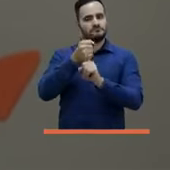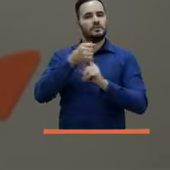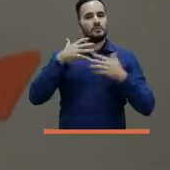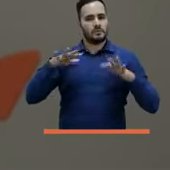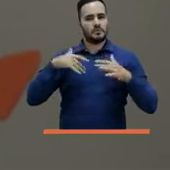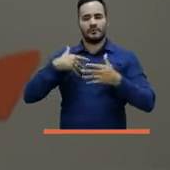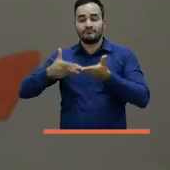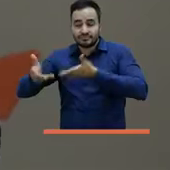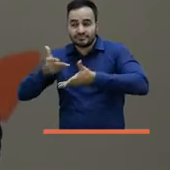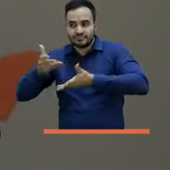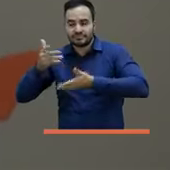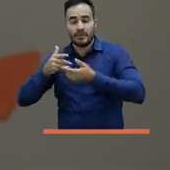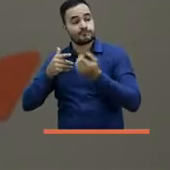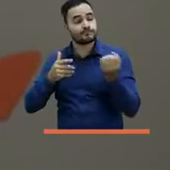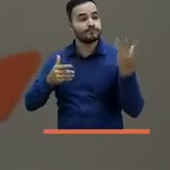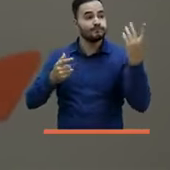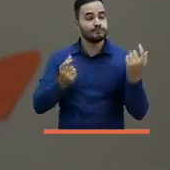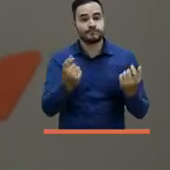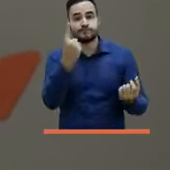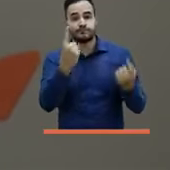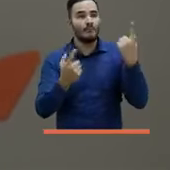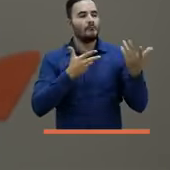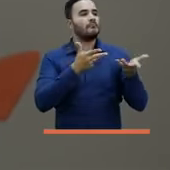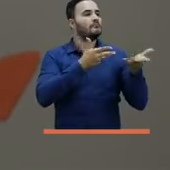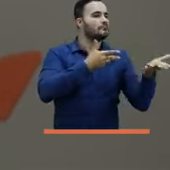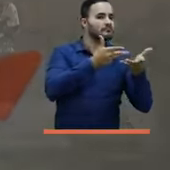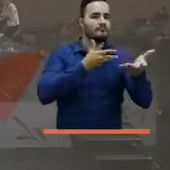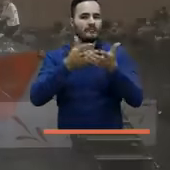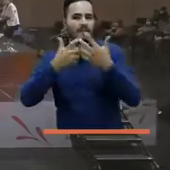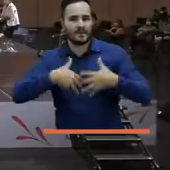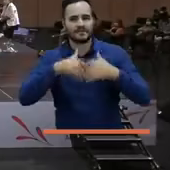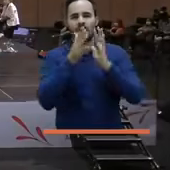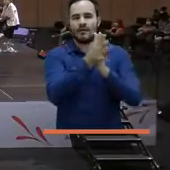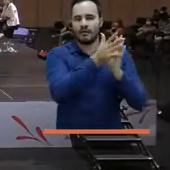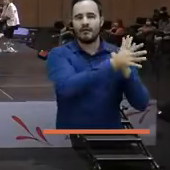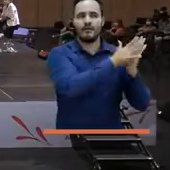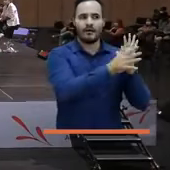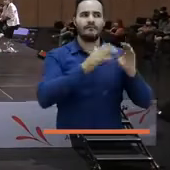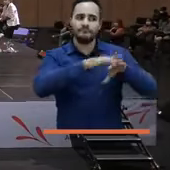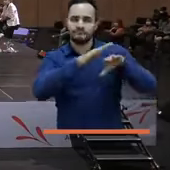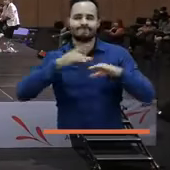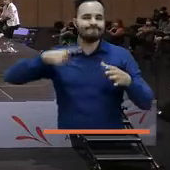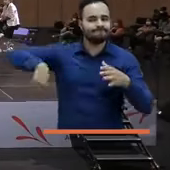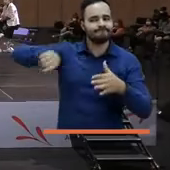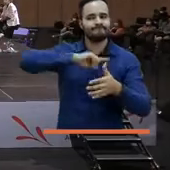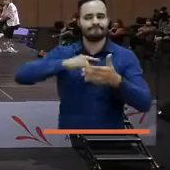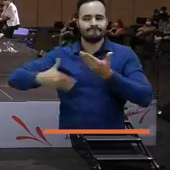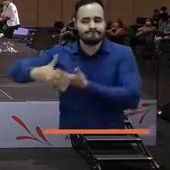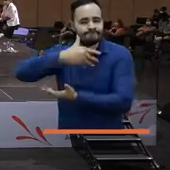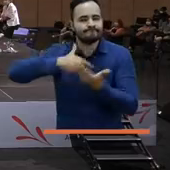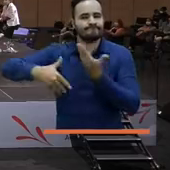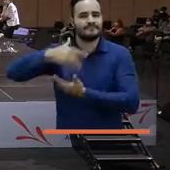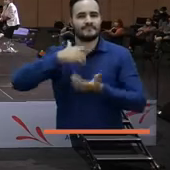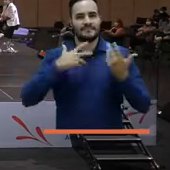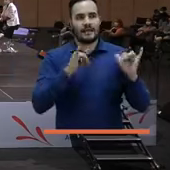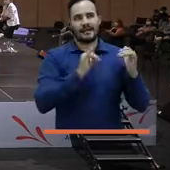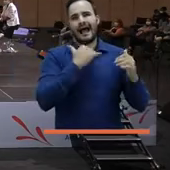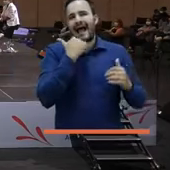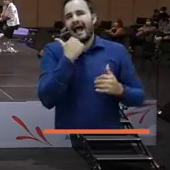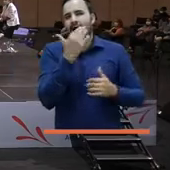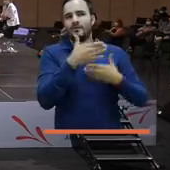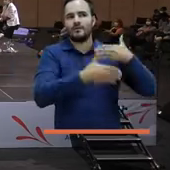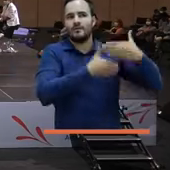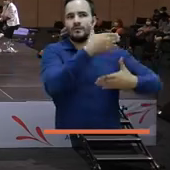empresas contándoles lo que está sucediendo en la dinámica en medellín justamente para poder crear sinergias y abrir puertas y escenarios